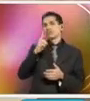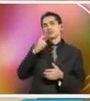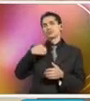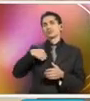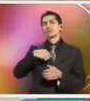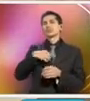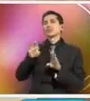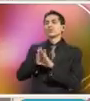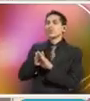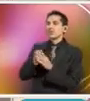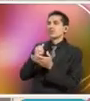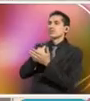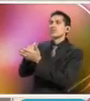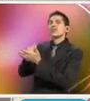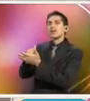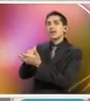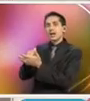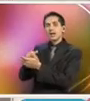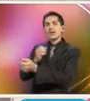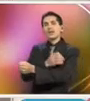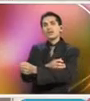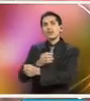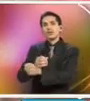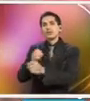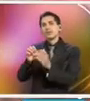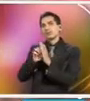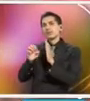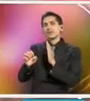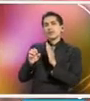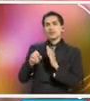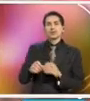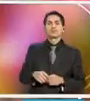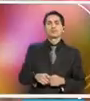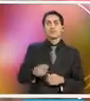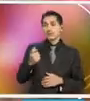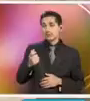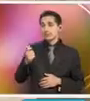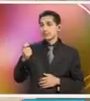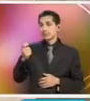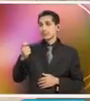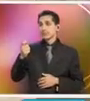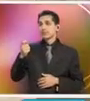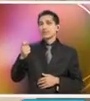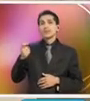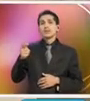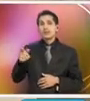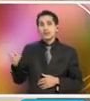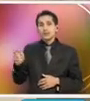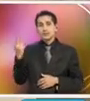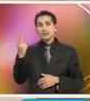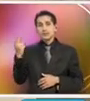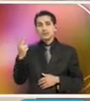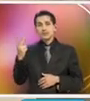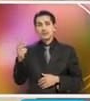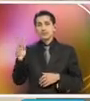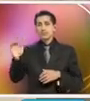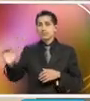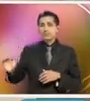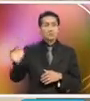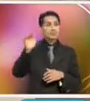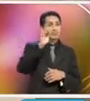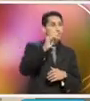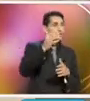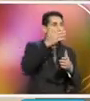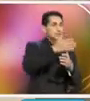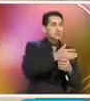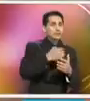en transporte, apoyo psicológico, hay actividades de desarrollo humano para que la familia entre en una dinámica de recuperación.